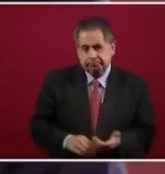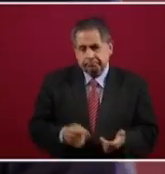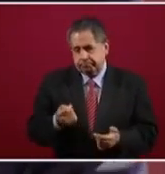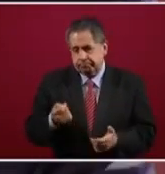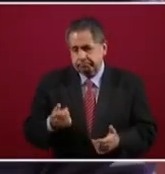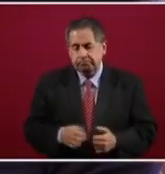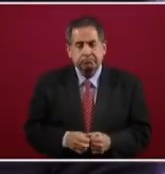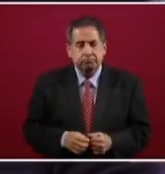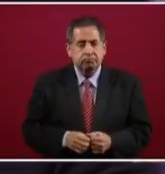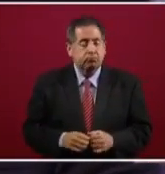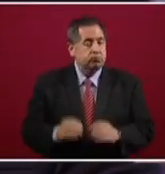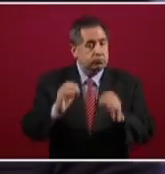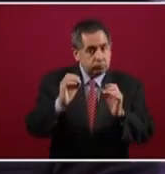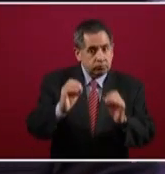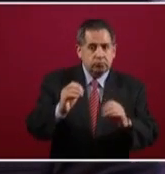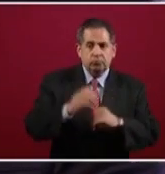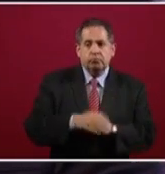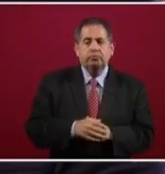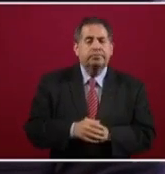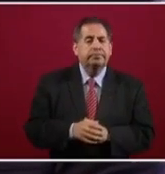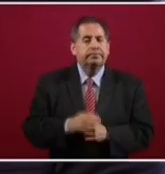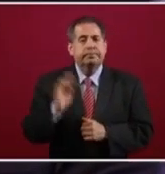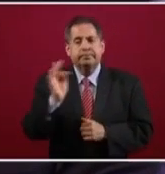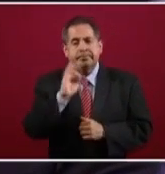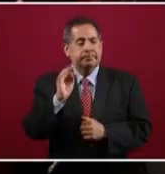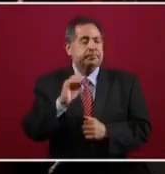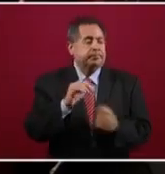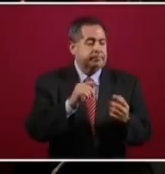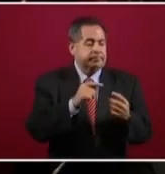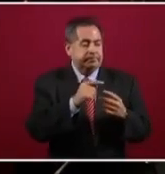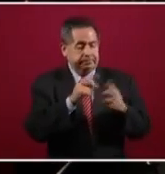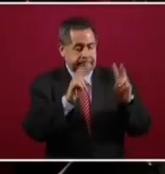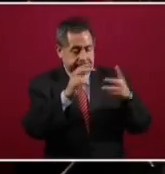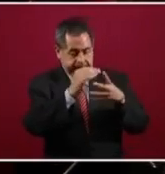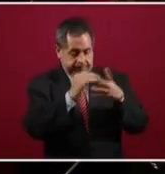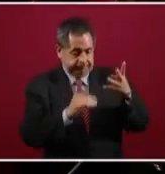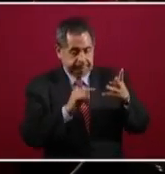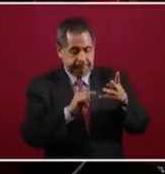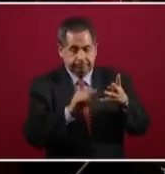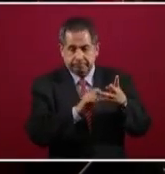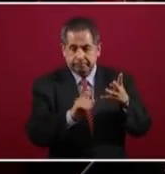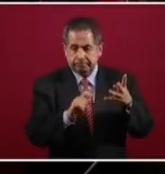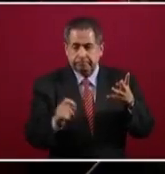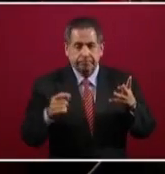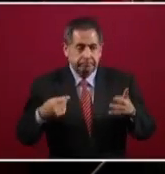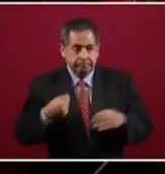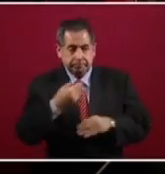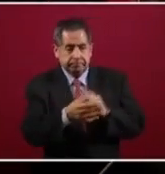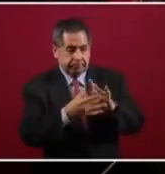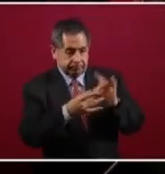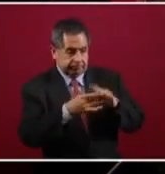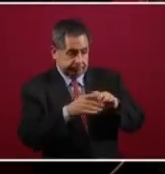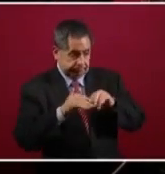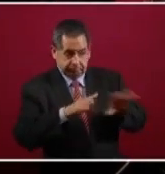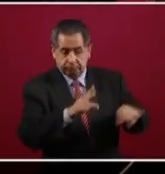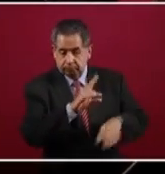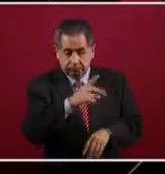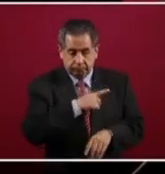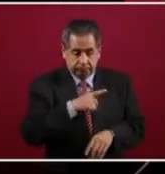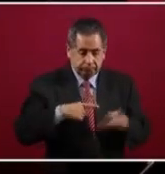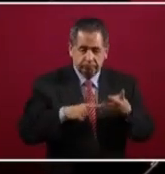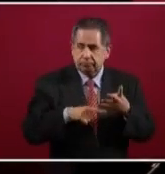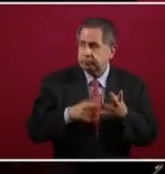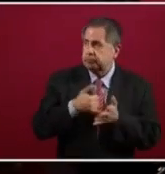O se tenía esa sección y llegaba la aclaración y